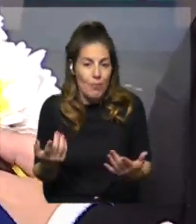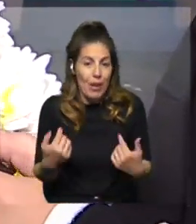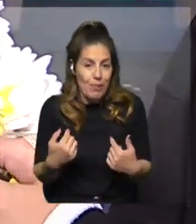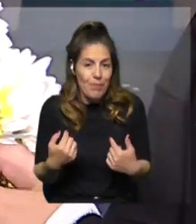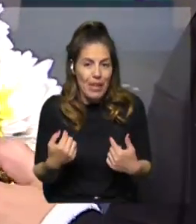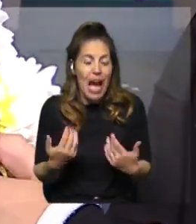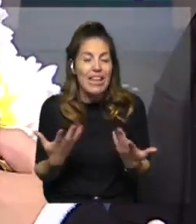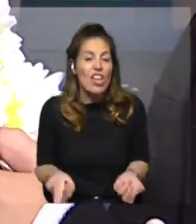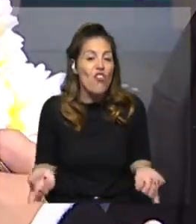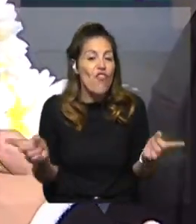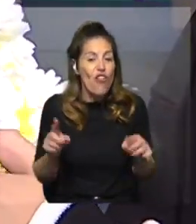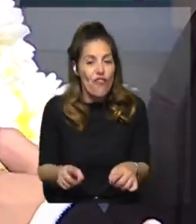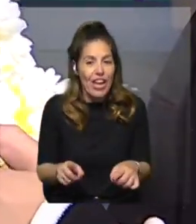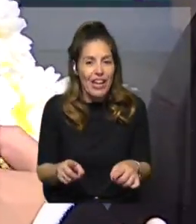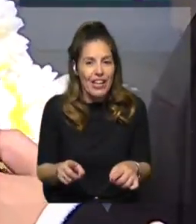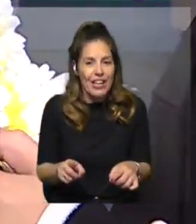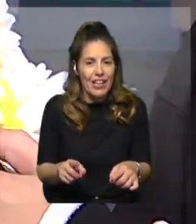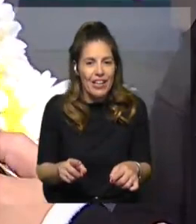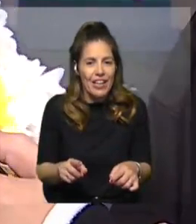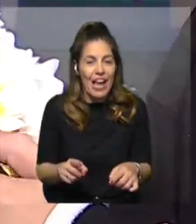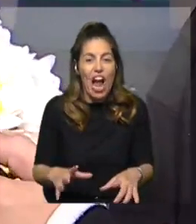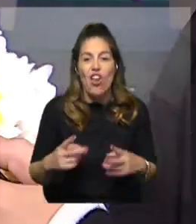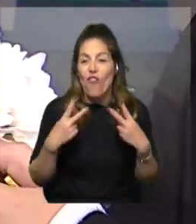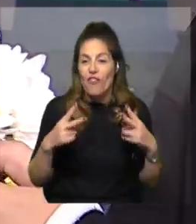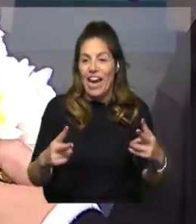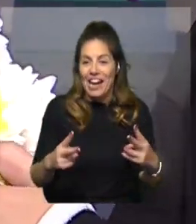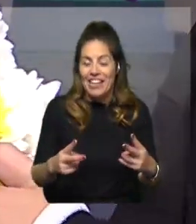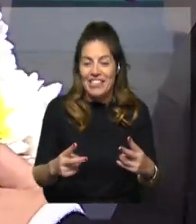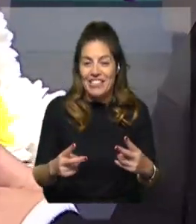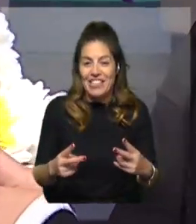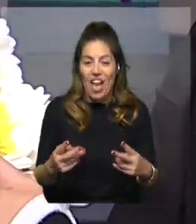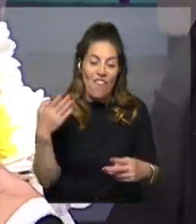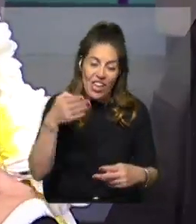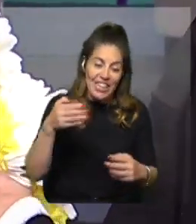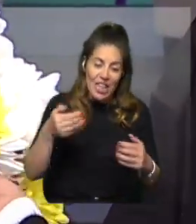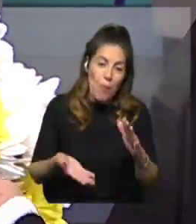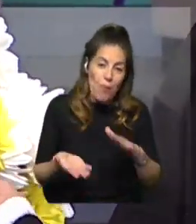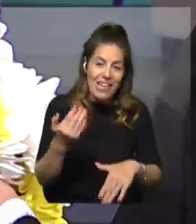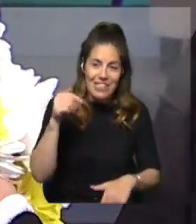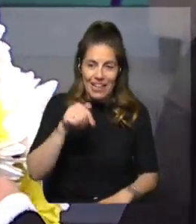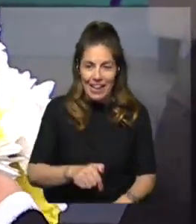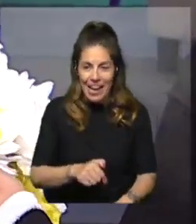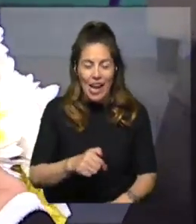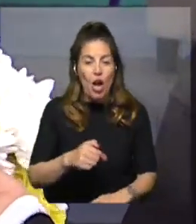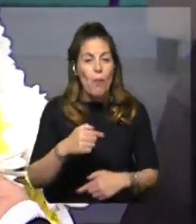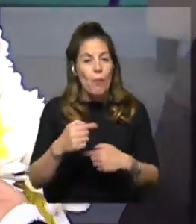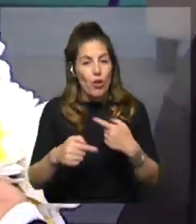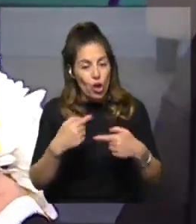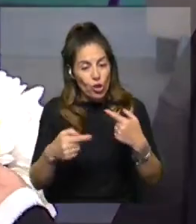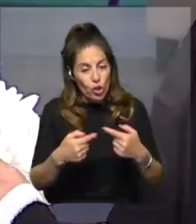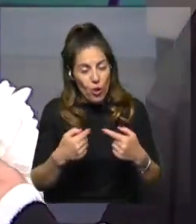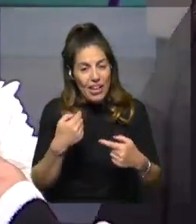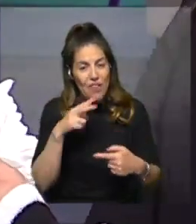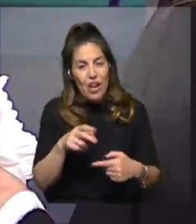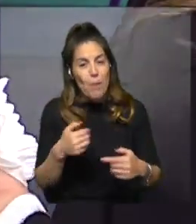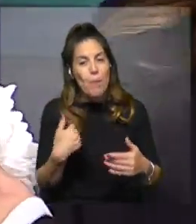quiero retomar mi ritmo de viajes y venir más y poder seguir más de cerca todo lo